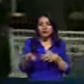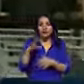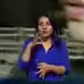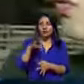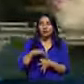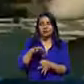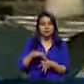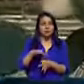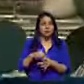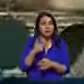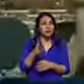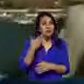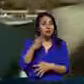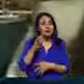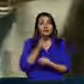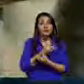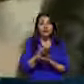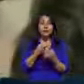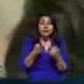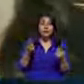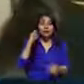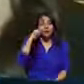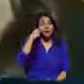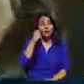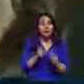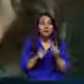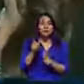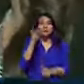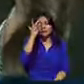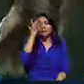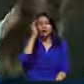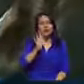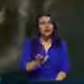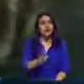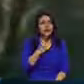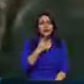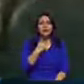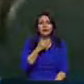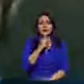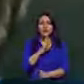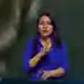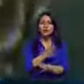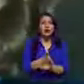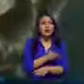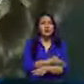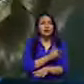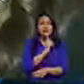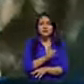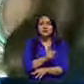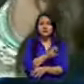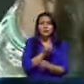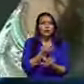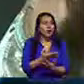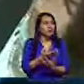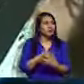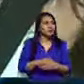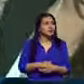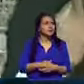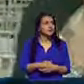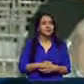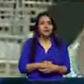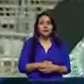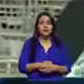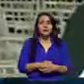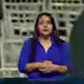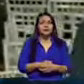que ya lo ha dicho en los informes, pero un poco recordar a la ciudadanía, ¿por qué no se dijo los resultados pues del conteo rápido? Bueno, es que el conteo rápido